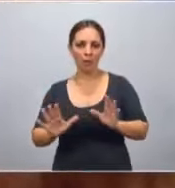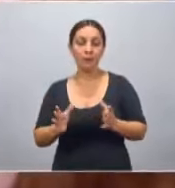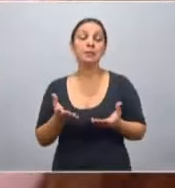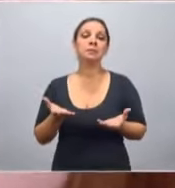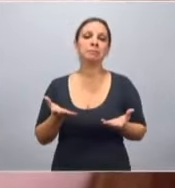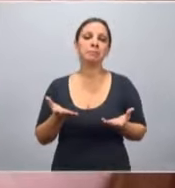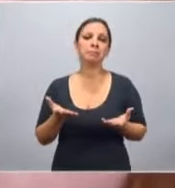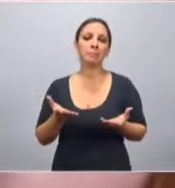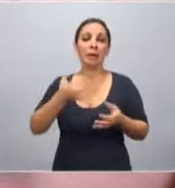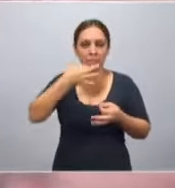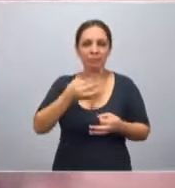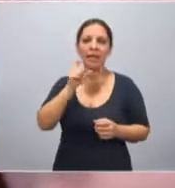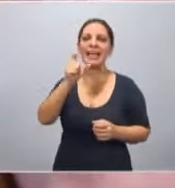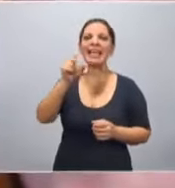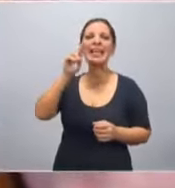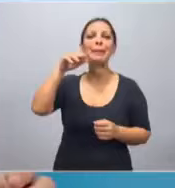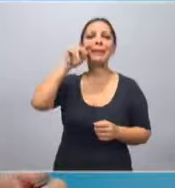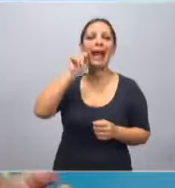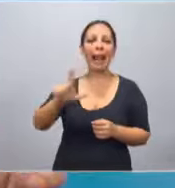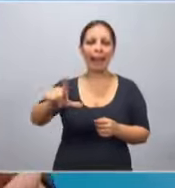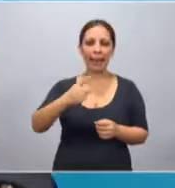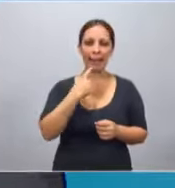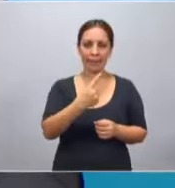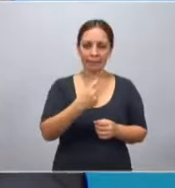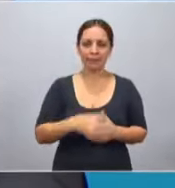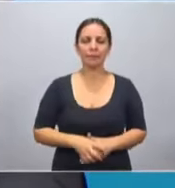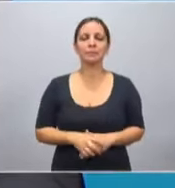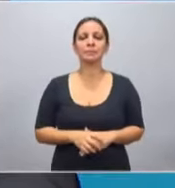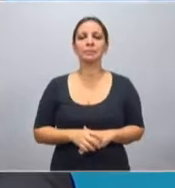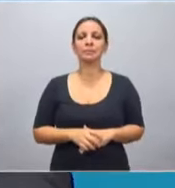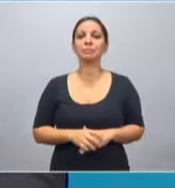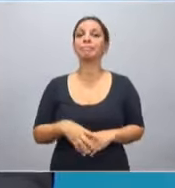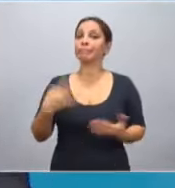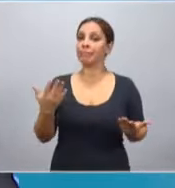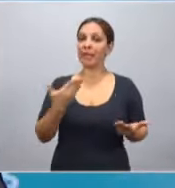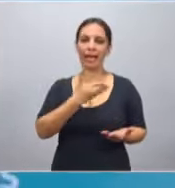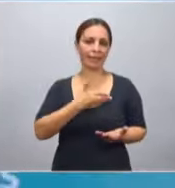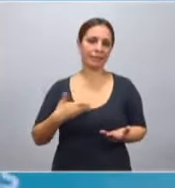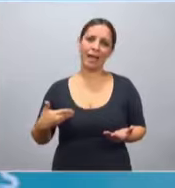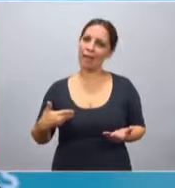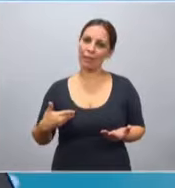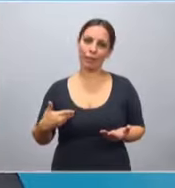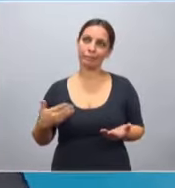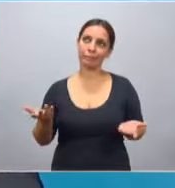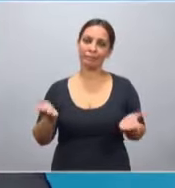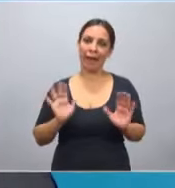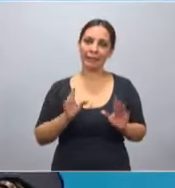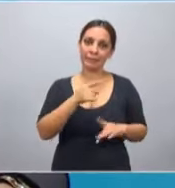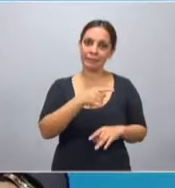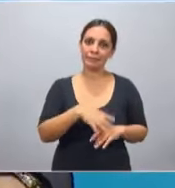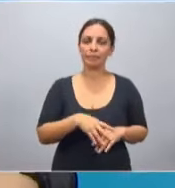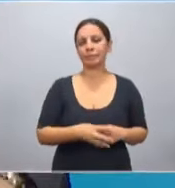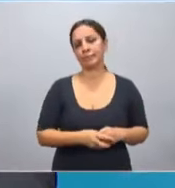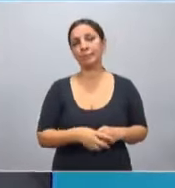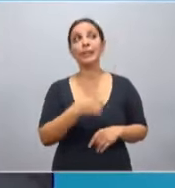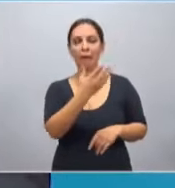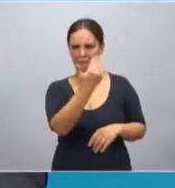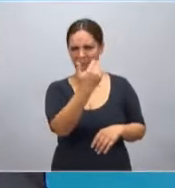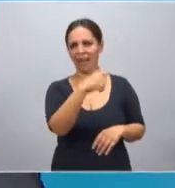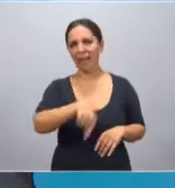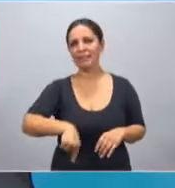asociación criminal una organización criminal bueno el estado es una organización criminal Vénganse vengan a